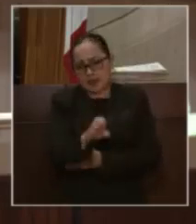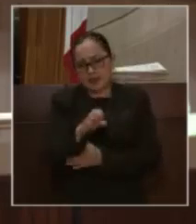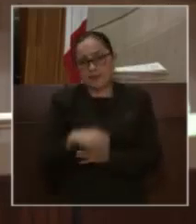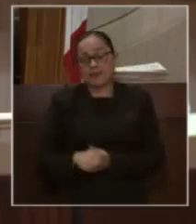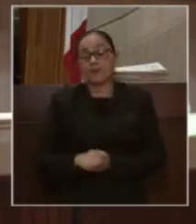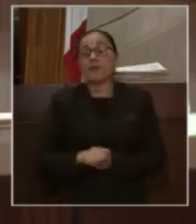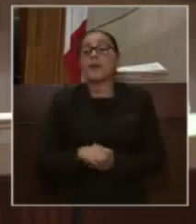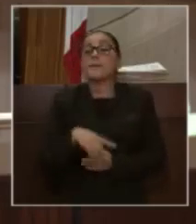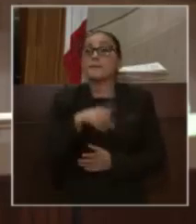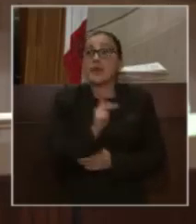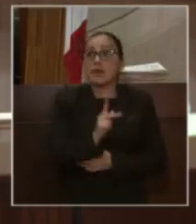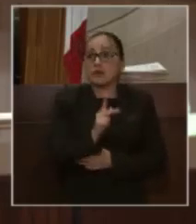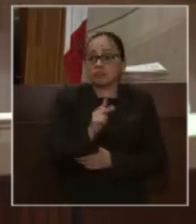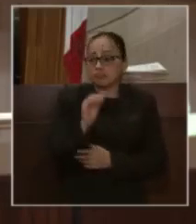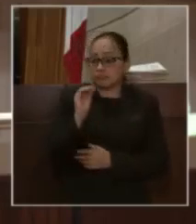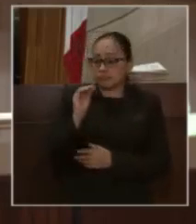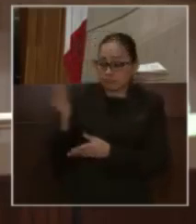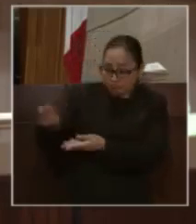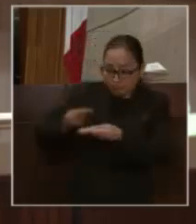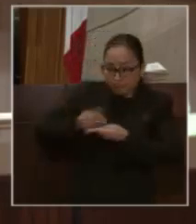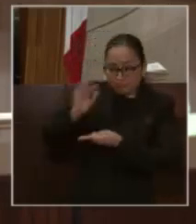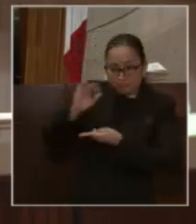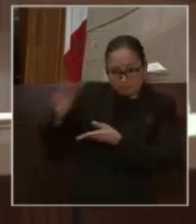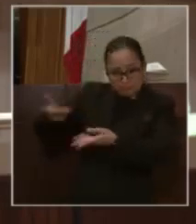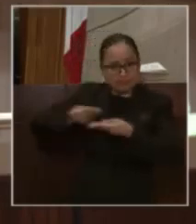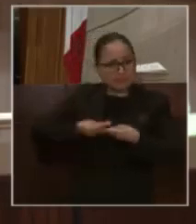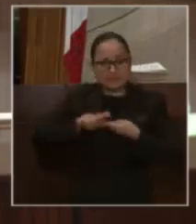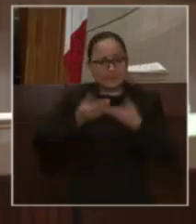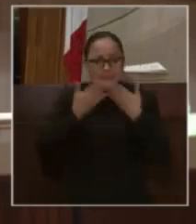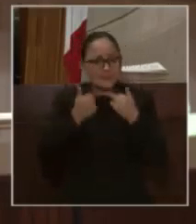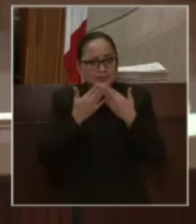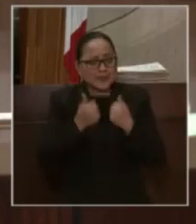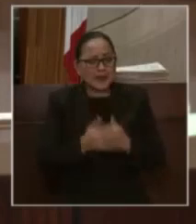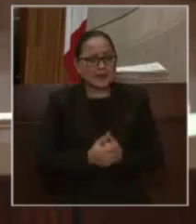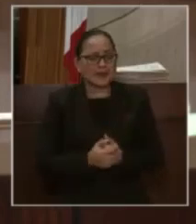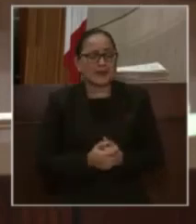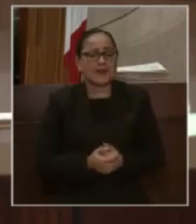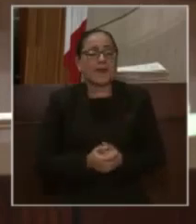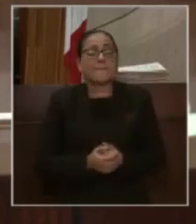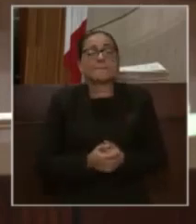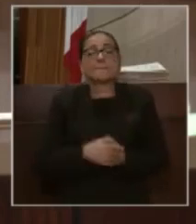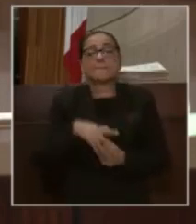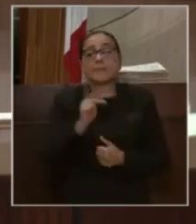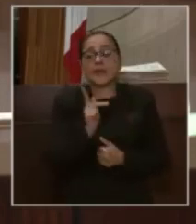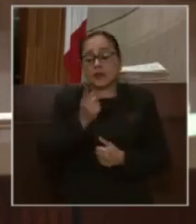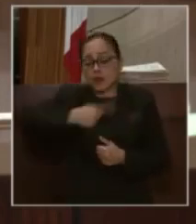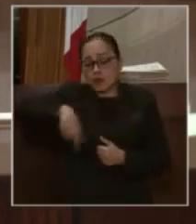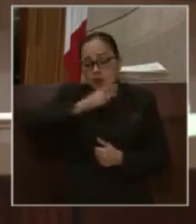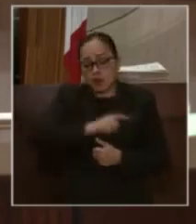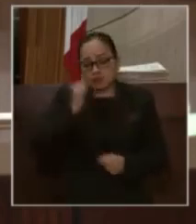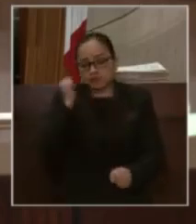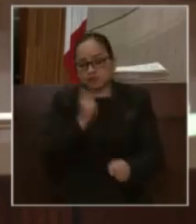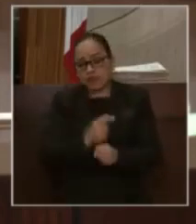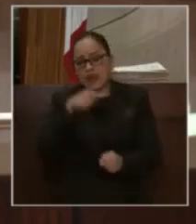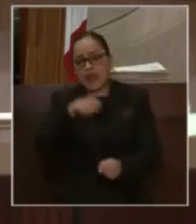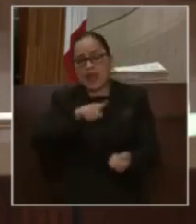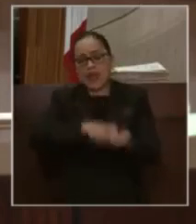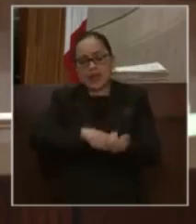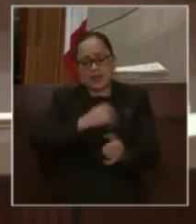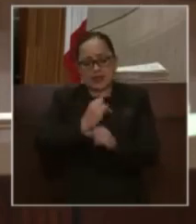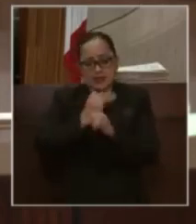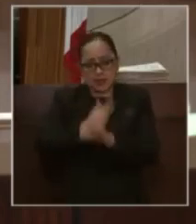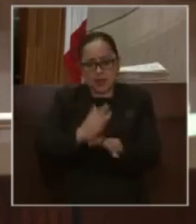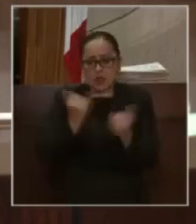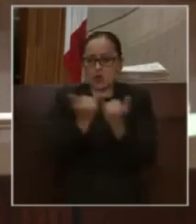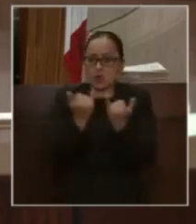pero que hay que decirlo que no le fue solicitada por la autoridad administrativa. Cuando uno ve que esa información, junto con